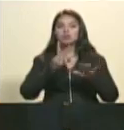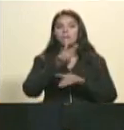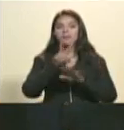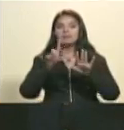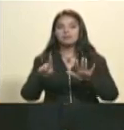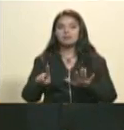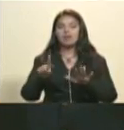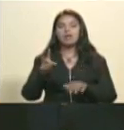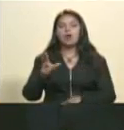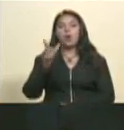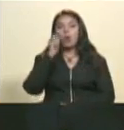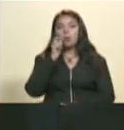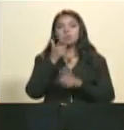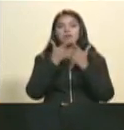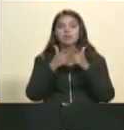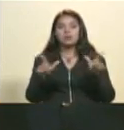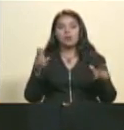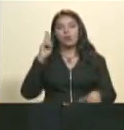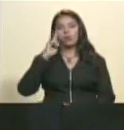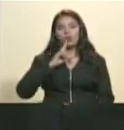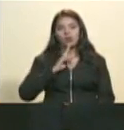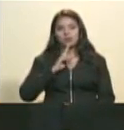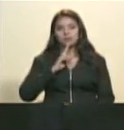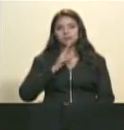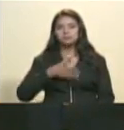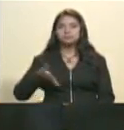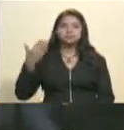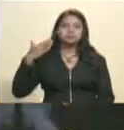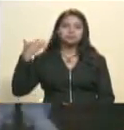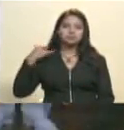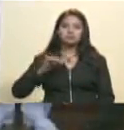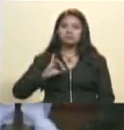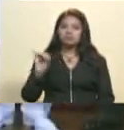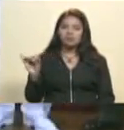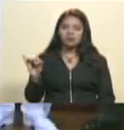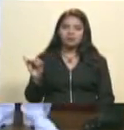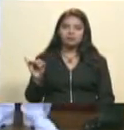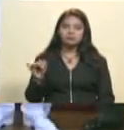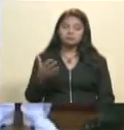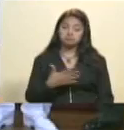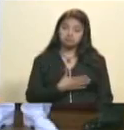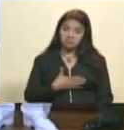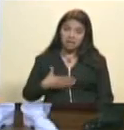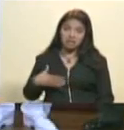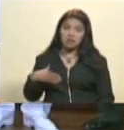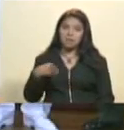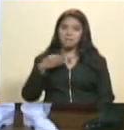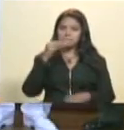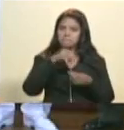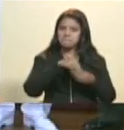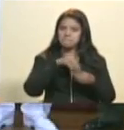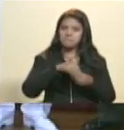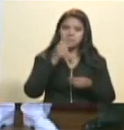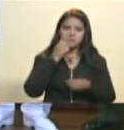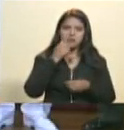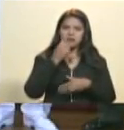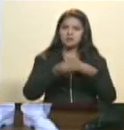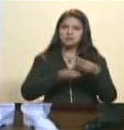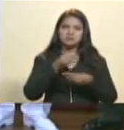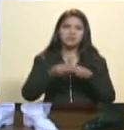el libertador Simón Bolívar, cuando se quisieron entrometer, hicieron todas